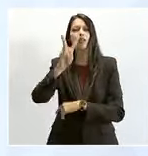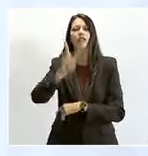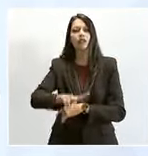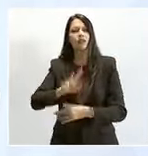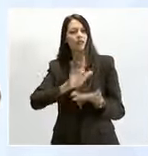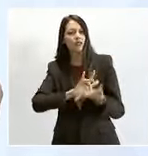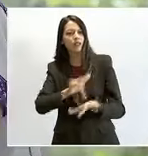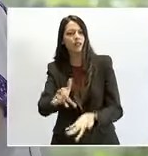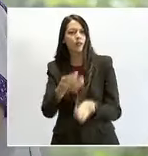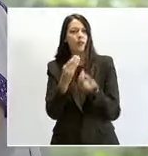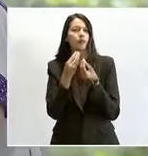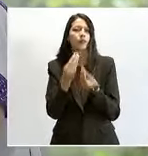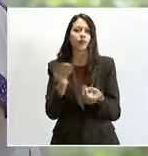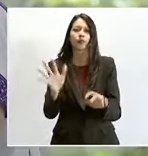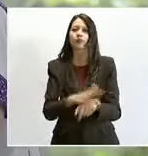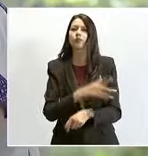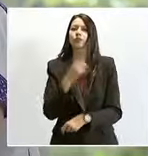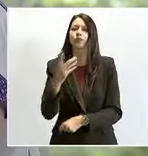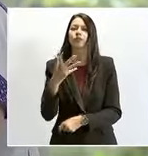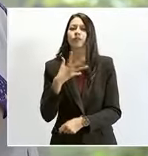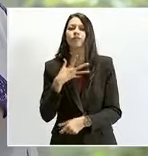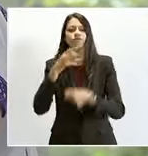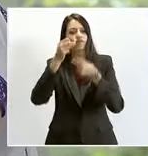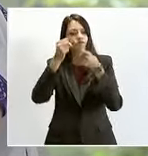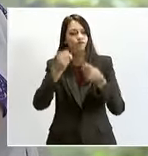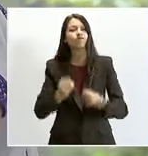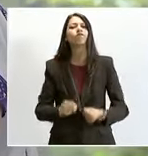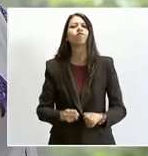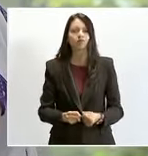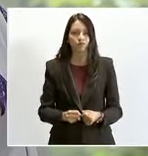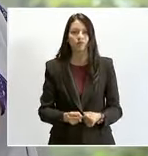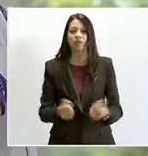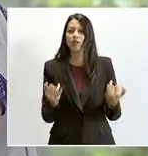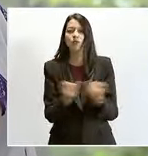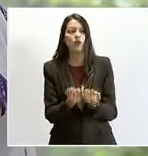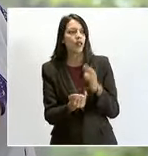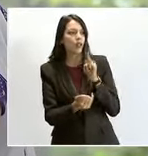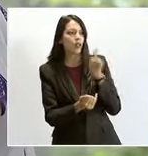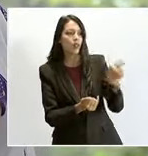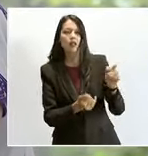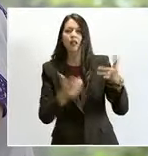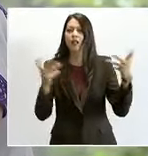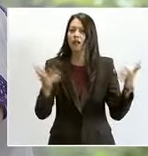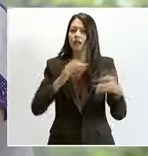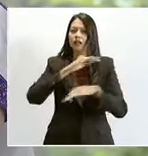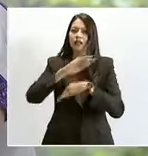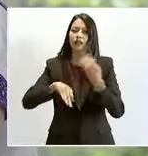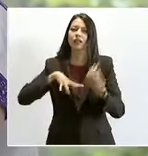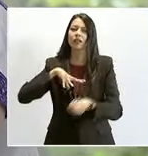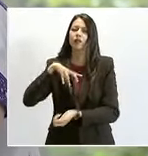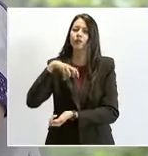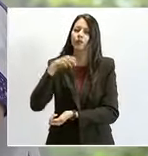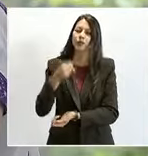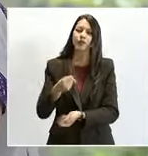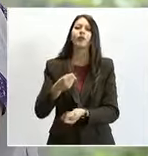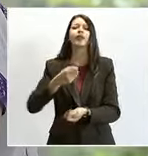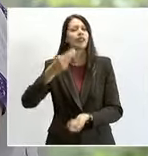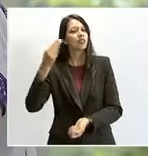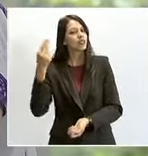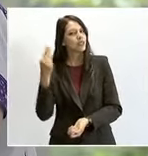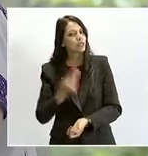muy agradecidos porque estamos convencidos como él que ha hecho todo el esfuerzo necesario